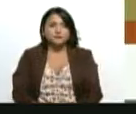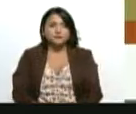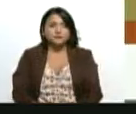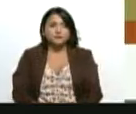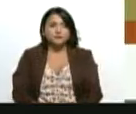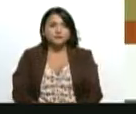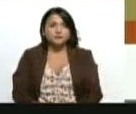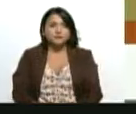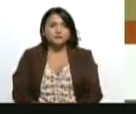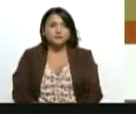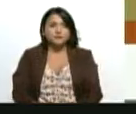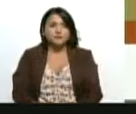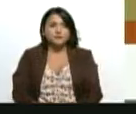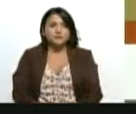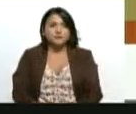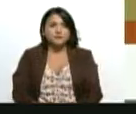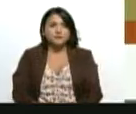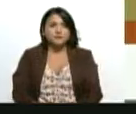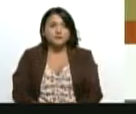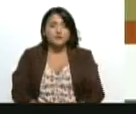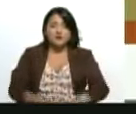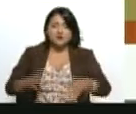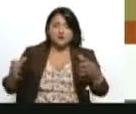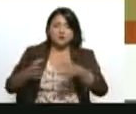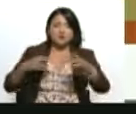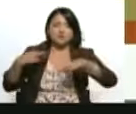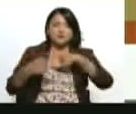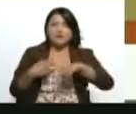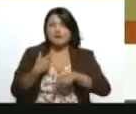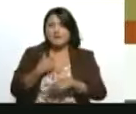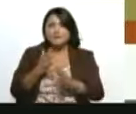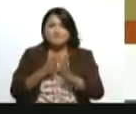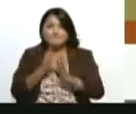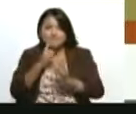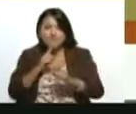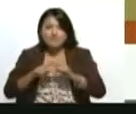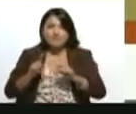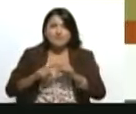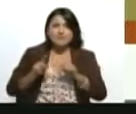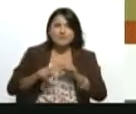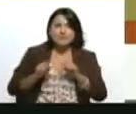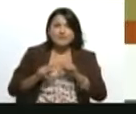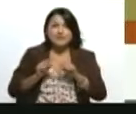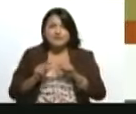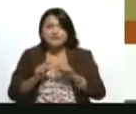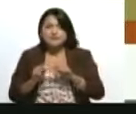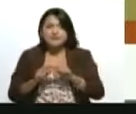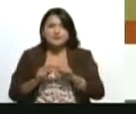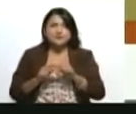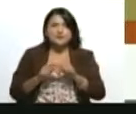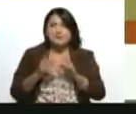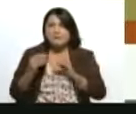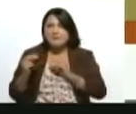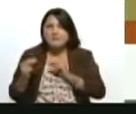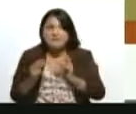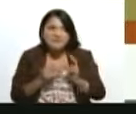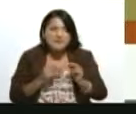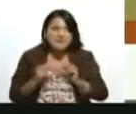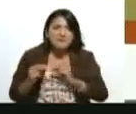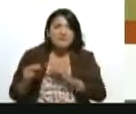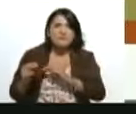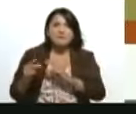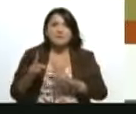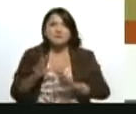para un movimiento revolucionario que la intriga, el chisme, la habladuría,